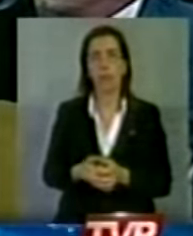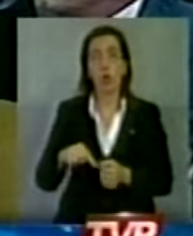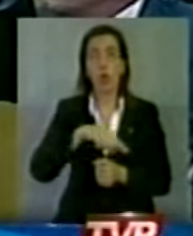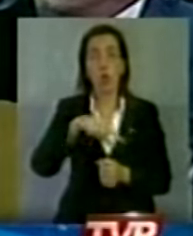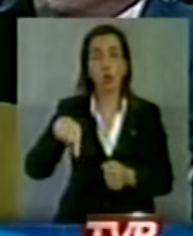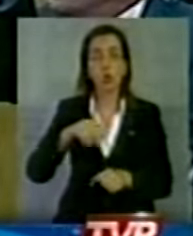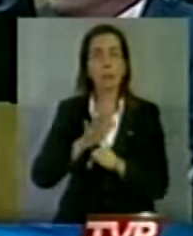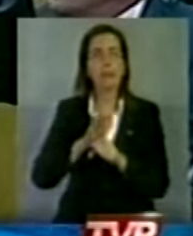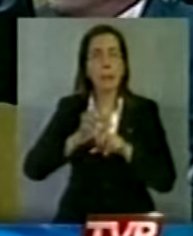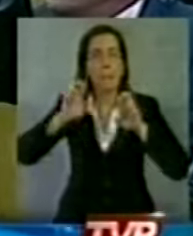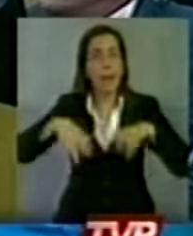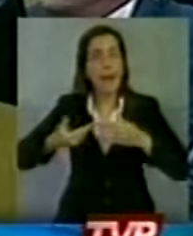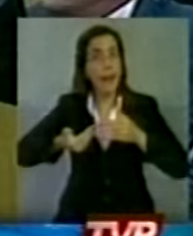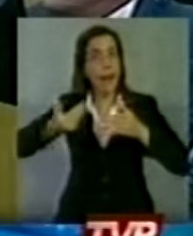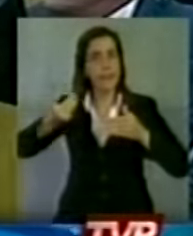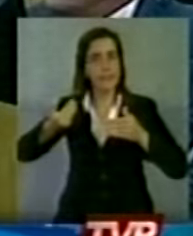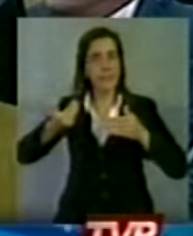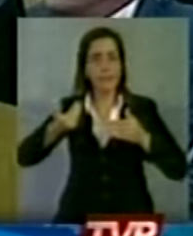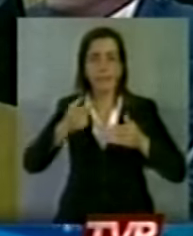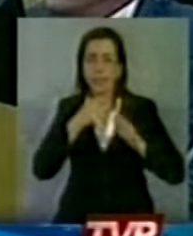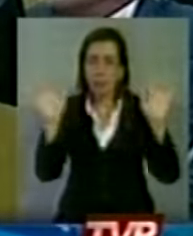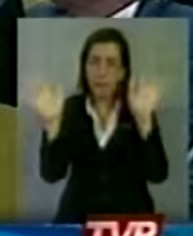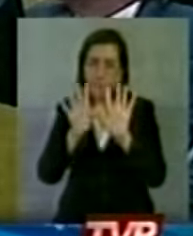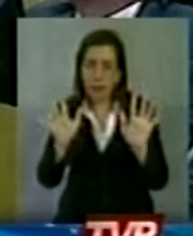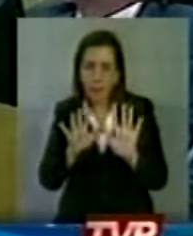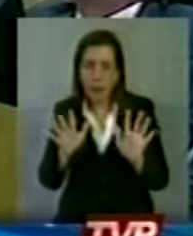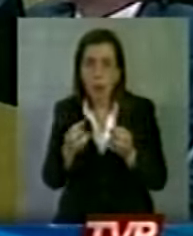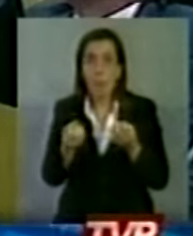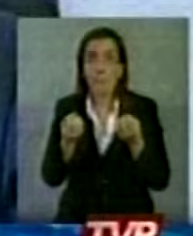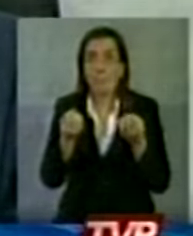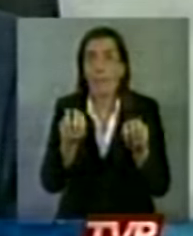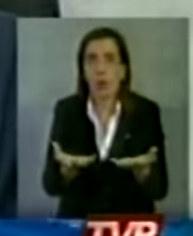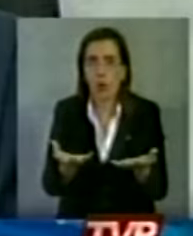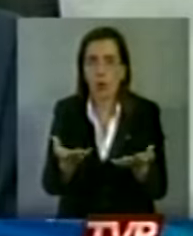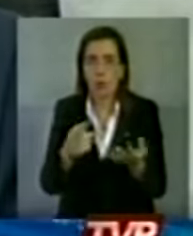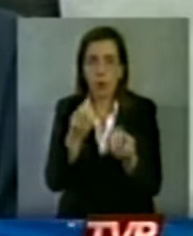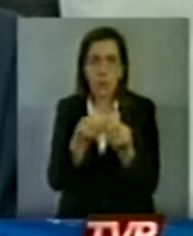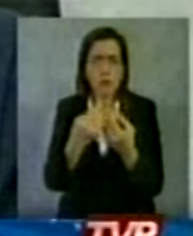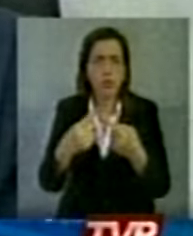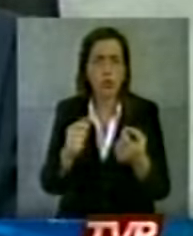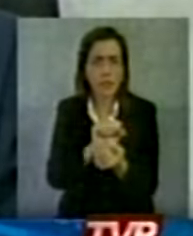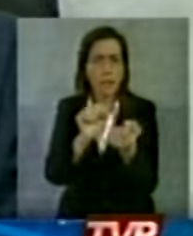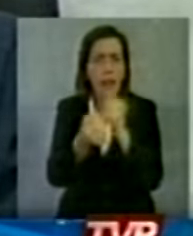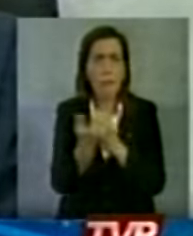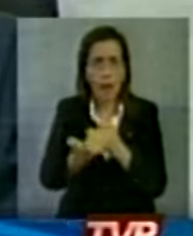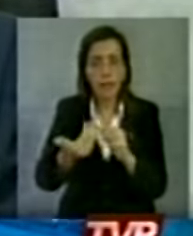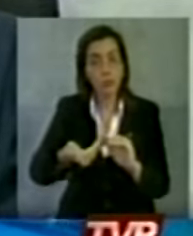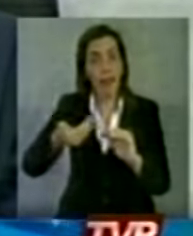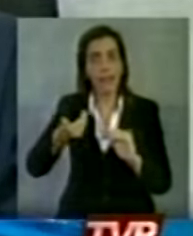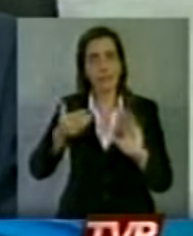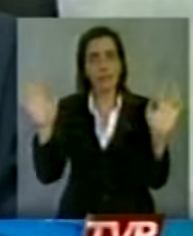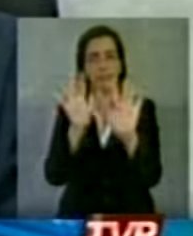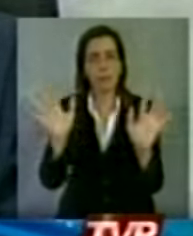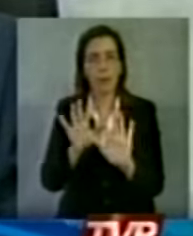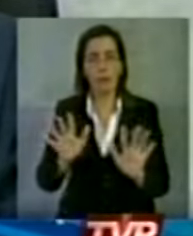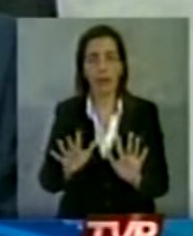Planificamos porque deseamos anticiparnos lo más y mejor que podamos a los cambios que ya están sucediendo.